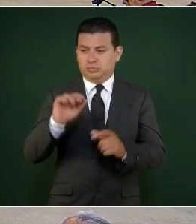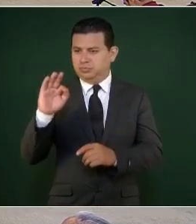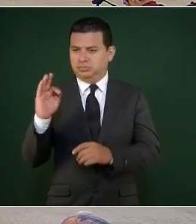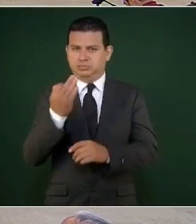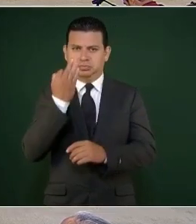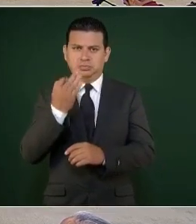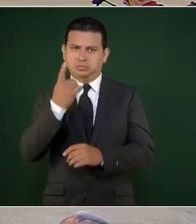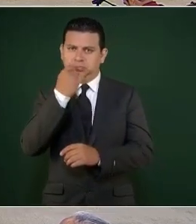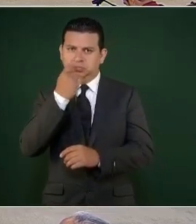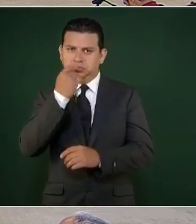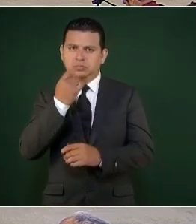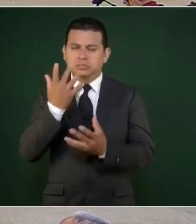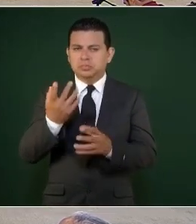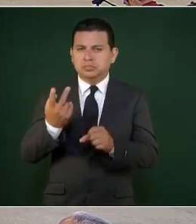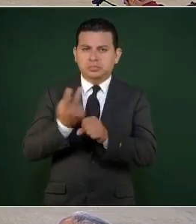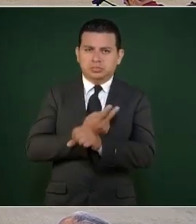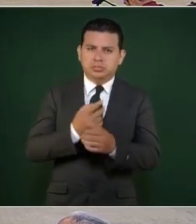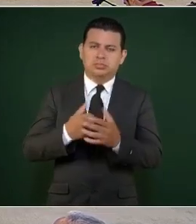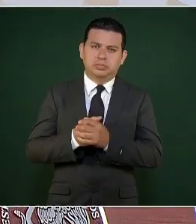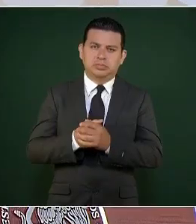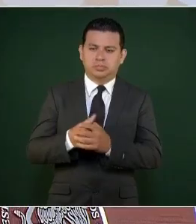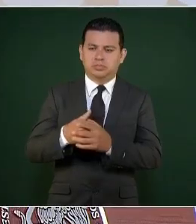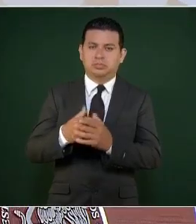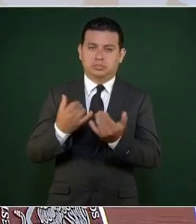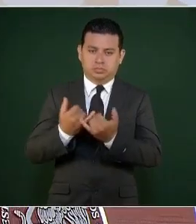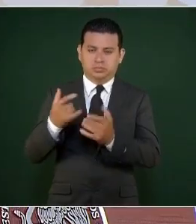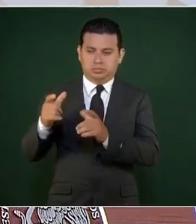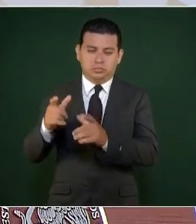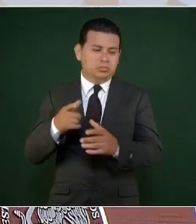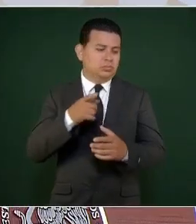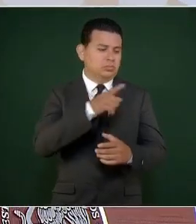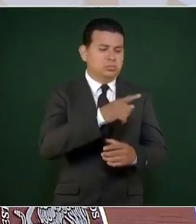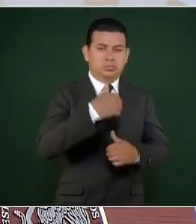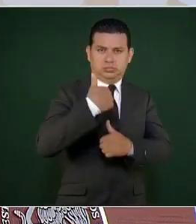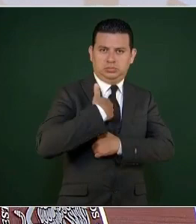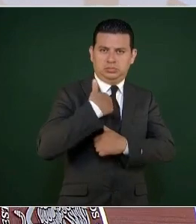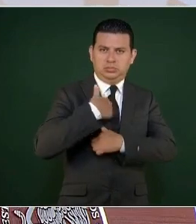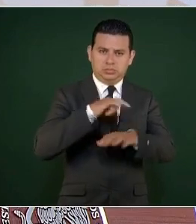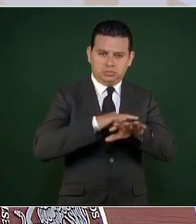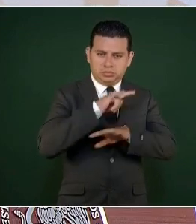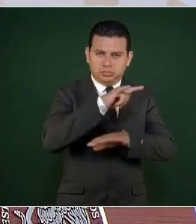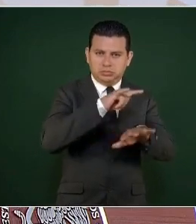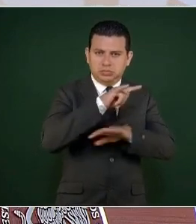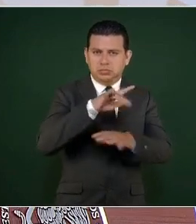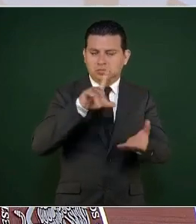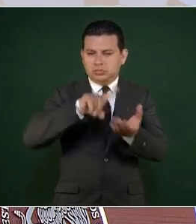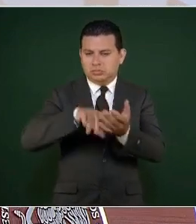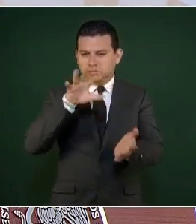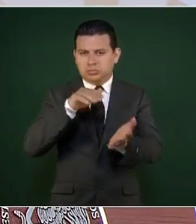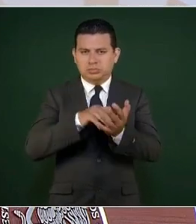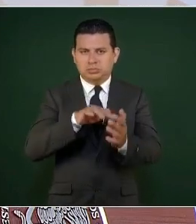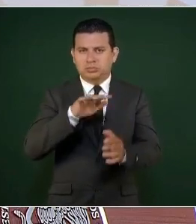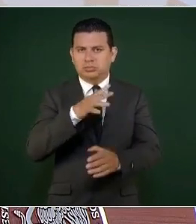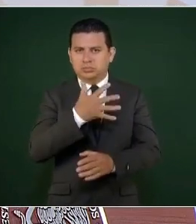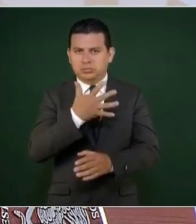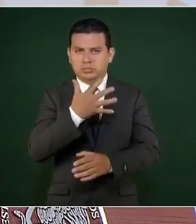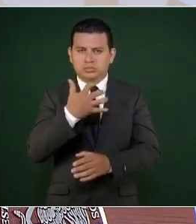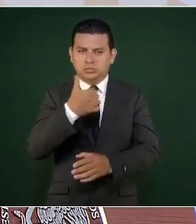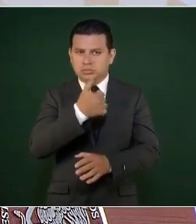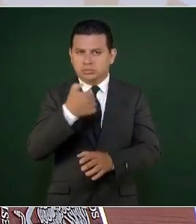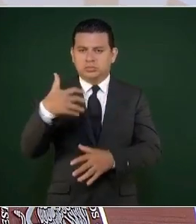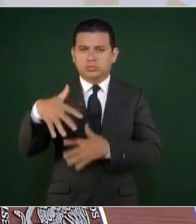federales, el Ejército y Fuerza Aérea tiene un total de 5.615